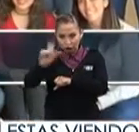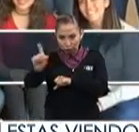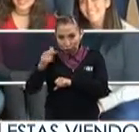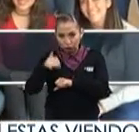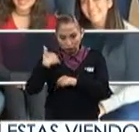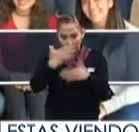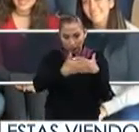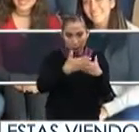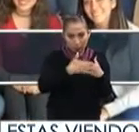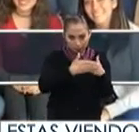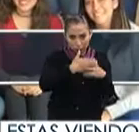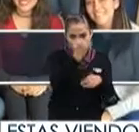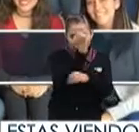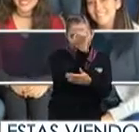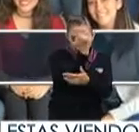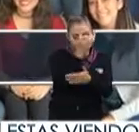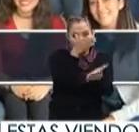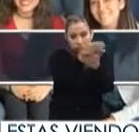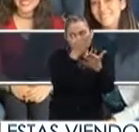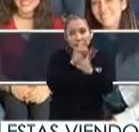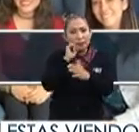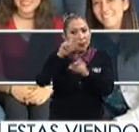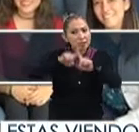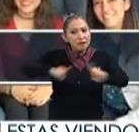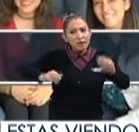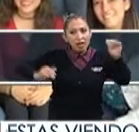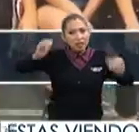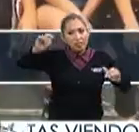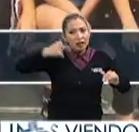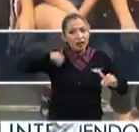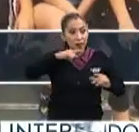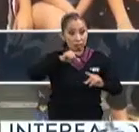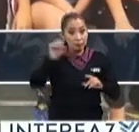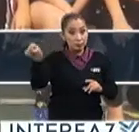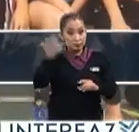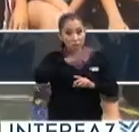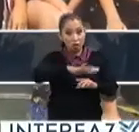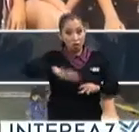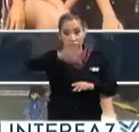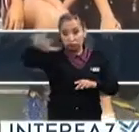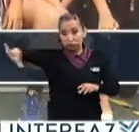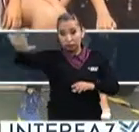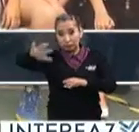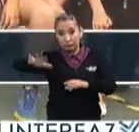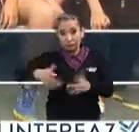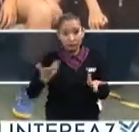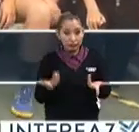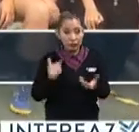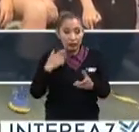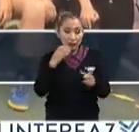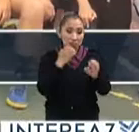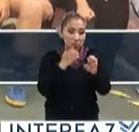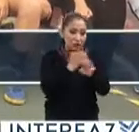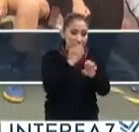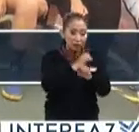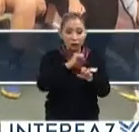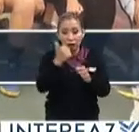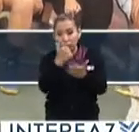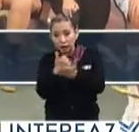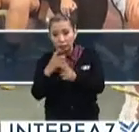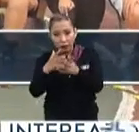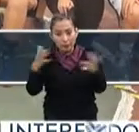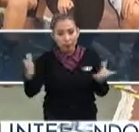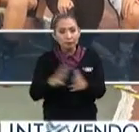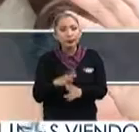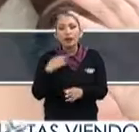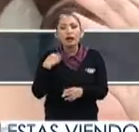profesionales, que voy a preescolares, también se ve una enorme diferencia, a pesar de que los contextos cambian de ser pues rurales a urbanos, se ve una